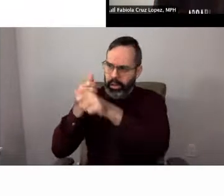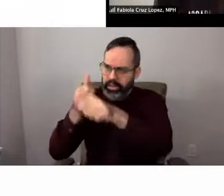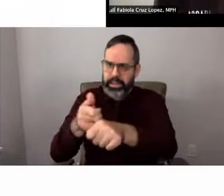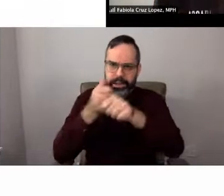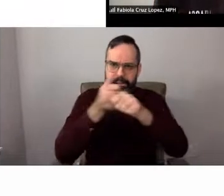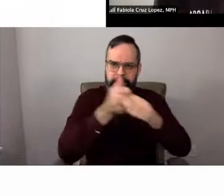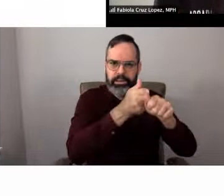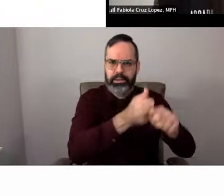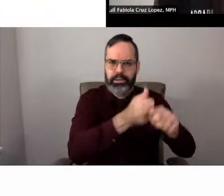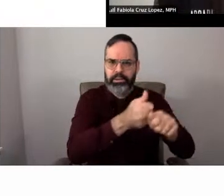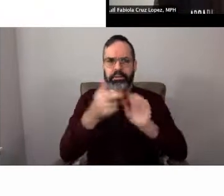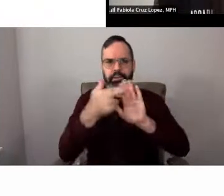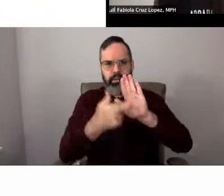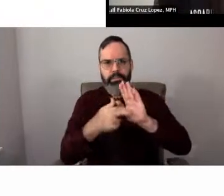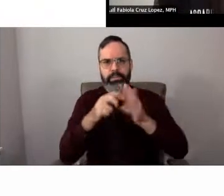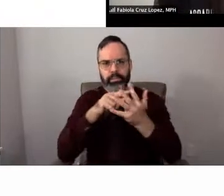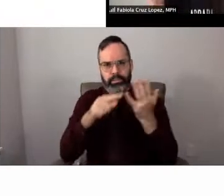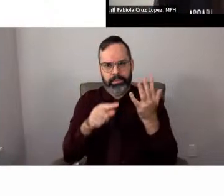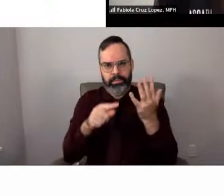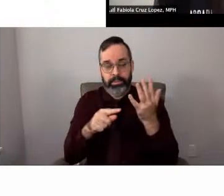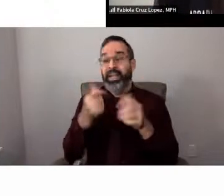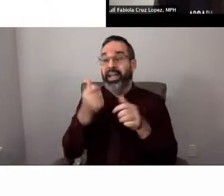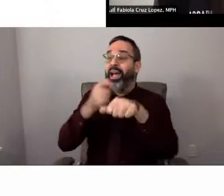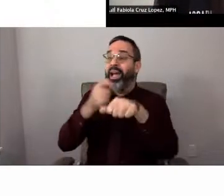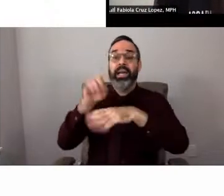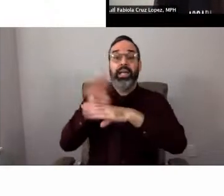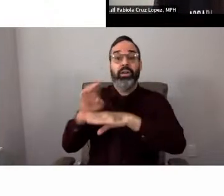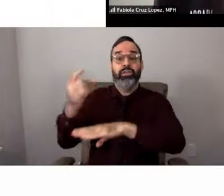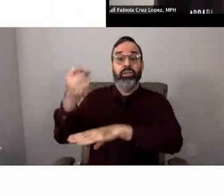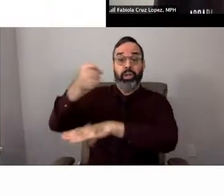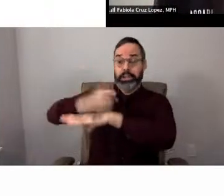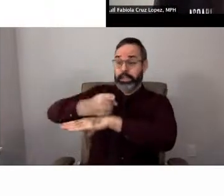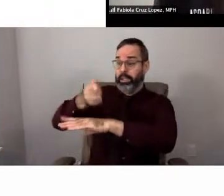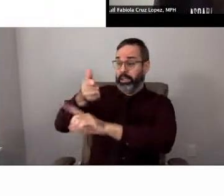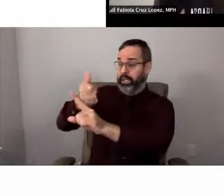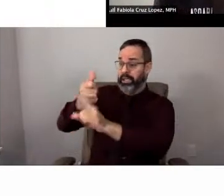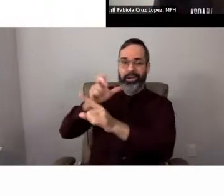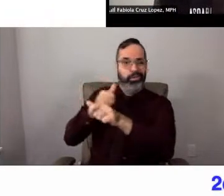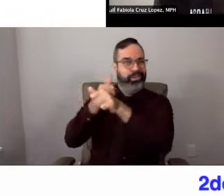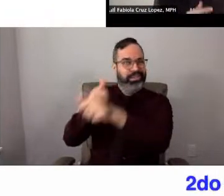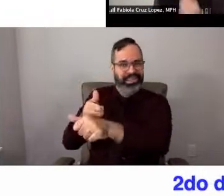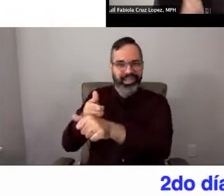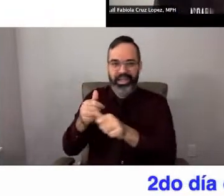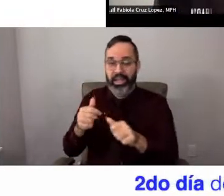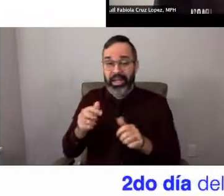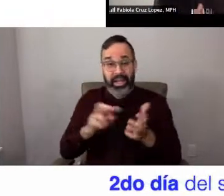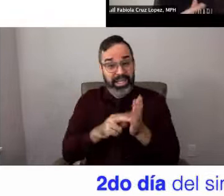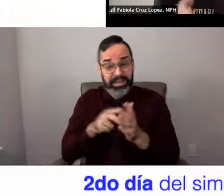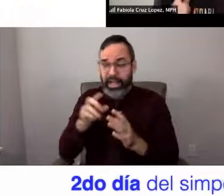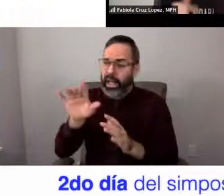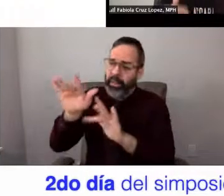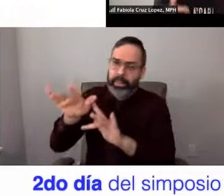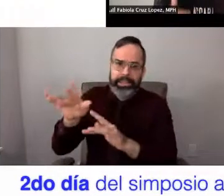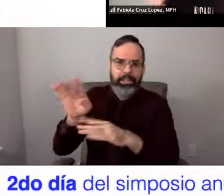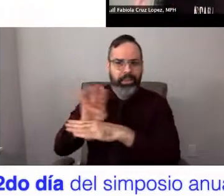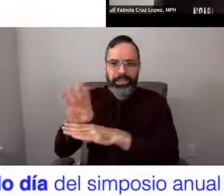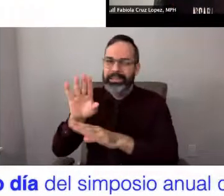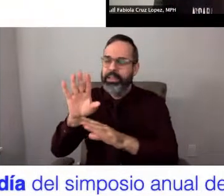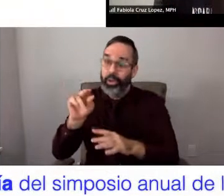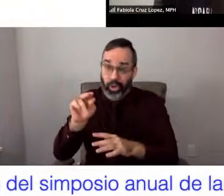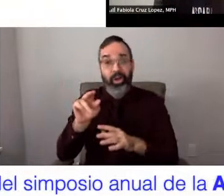un negocio, un comercio que no está cumpliendo, no pienso solamente en el comercio, pienso en todas las